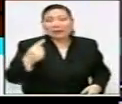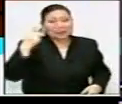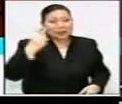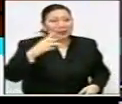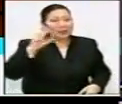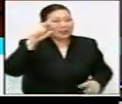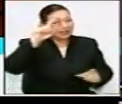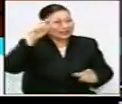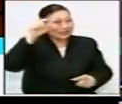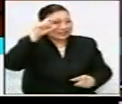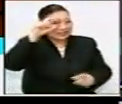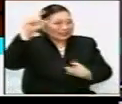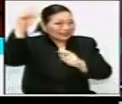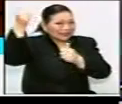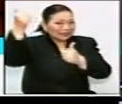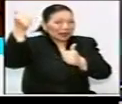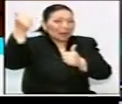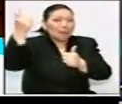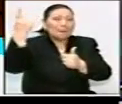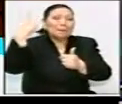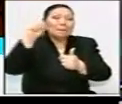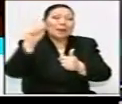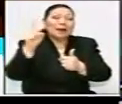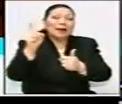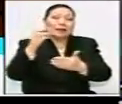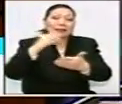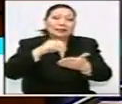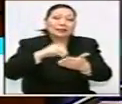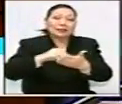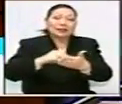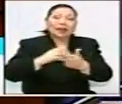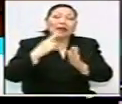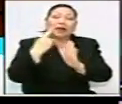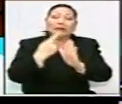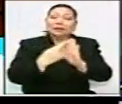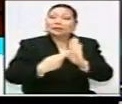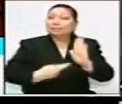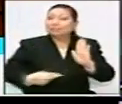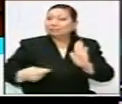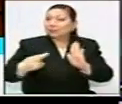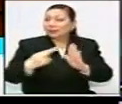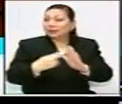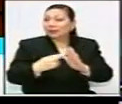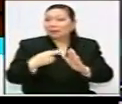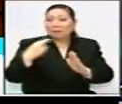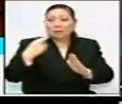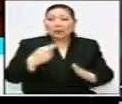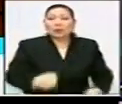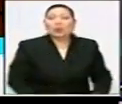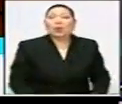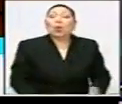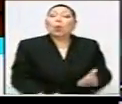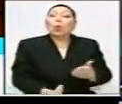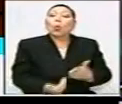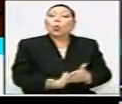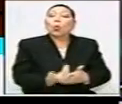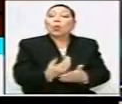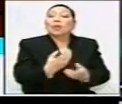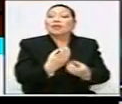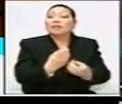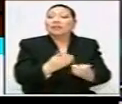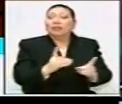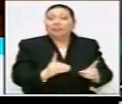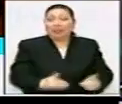pensamiento Gonzalo lo dice. Para instaurar la República Popular de Nueva